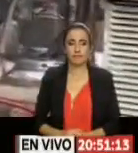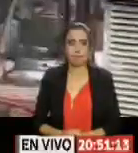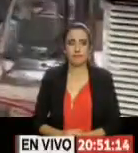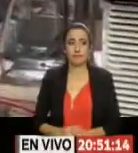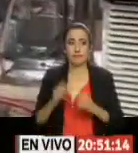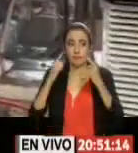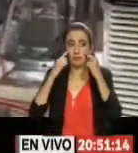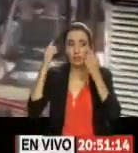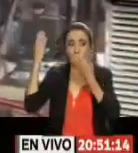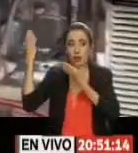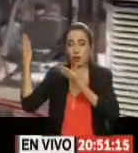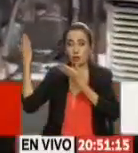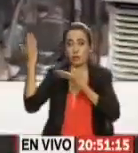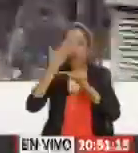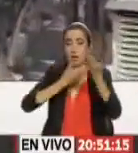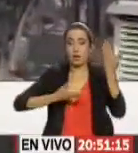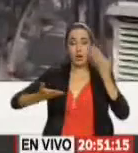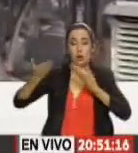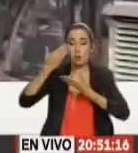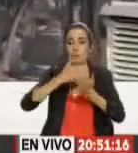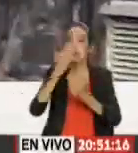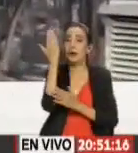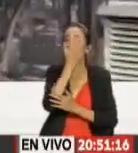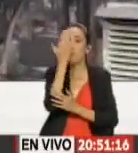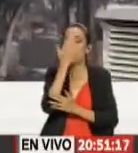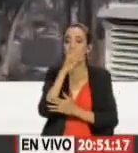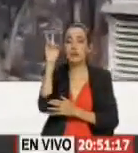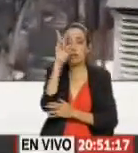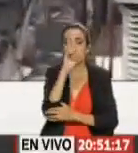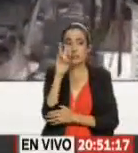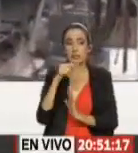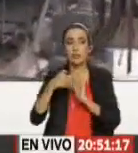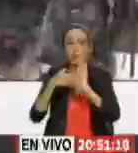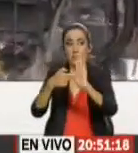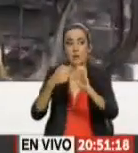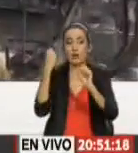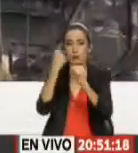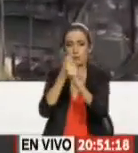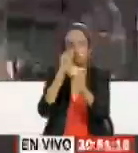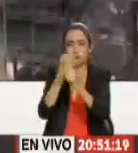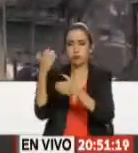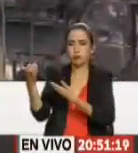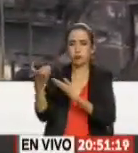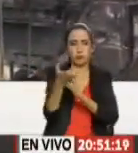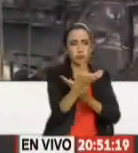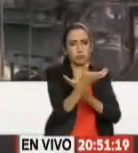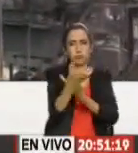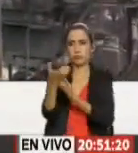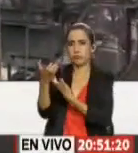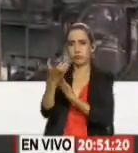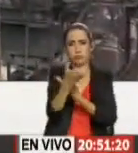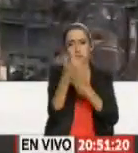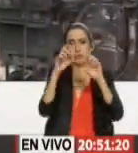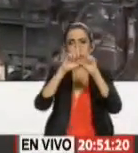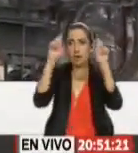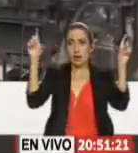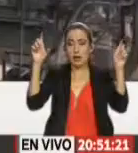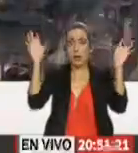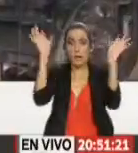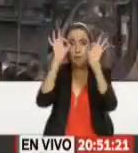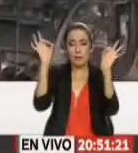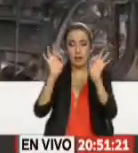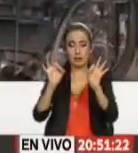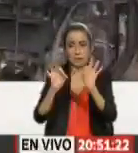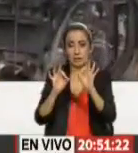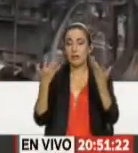Estas imágenes fueron compartidas por televisoras venezolanas y en ellas se muestra el trabajo de los bomberos para apagar las llamas de la planta eléctrica de Guri